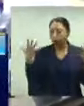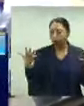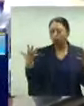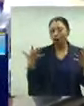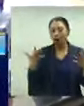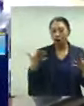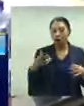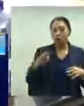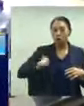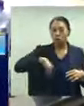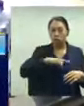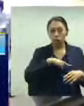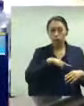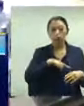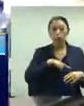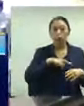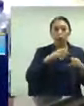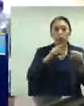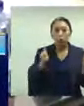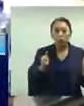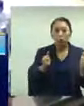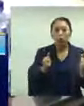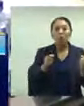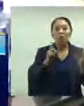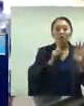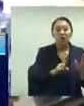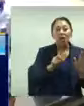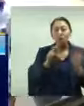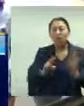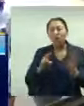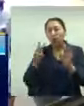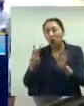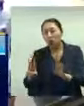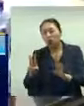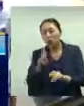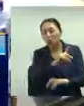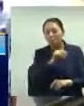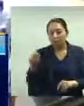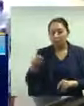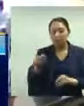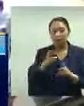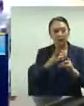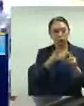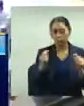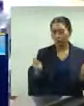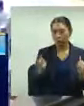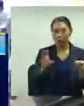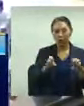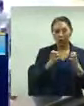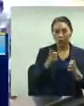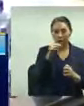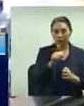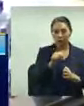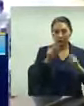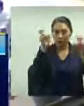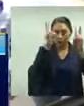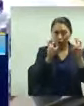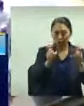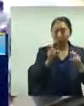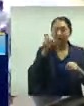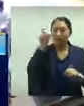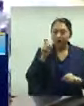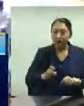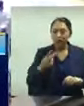lo queramos resolver vamos a estar a 6, 8, 10 o 12 meses de la solución. Entonces, es un tema que definitivamente tiene que ser abordado,